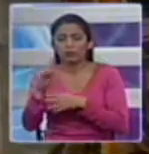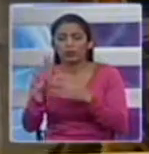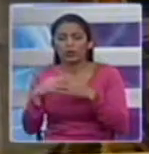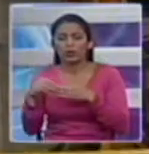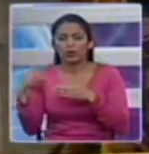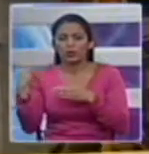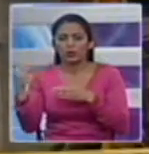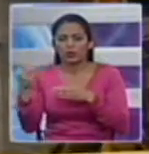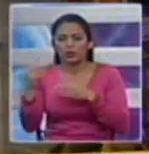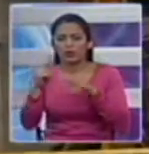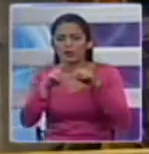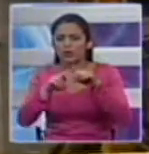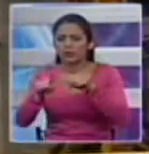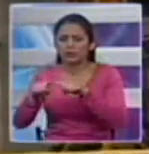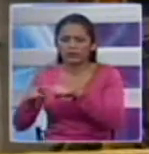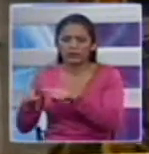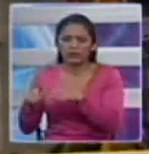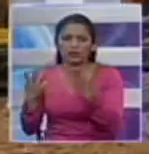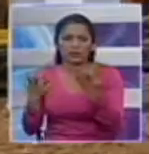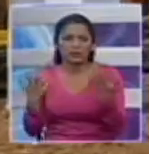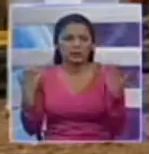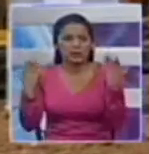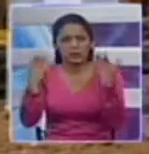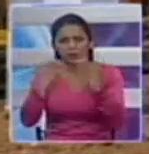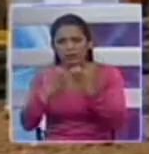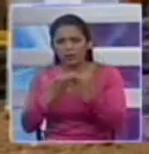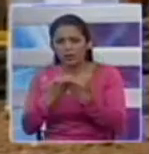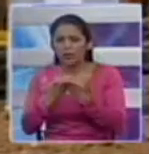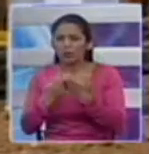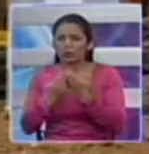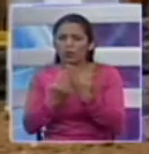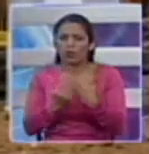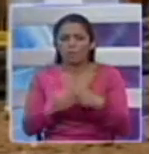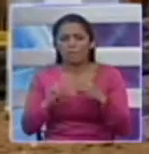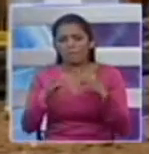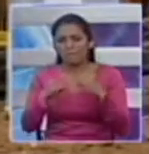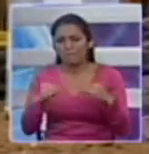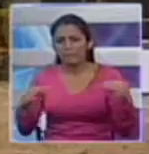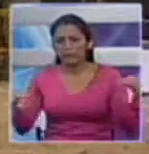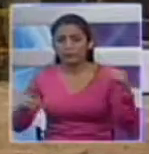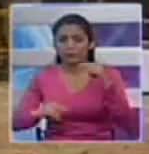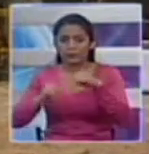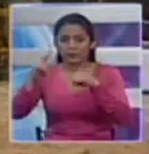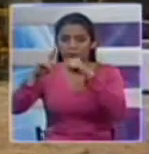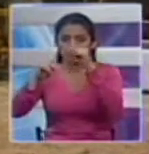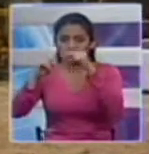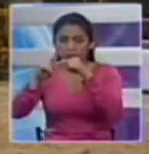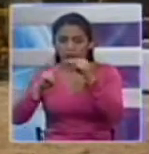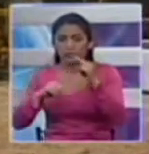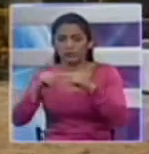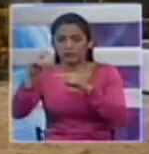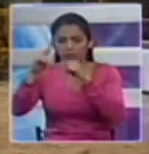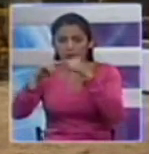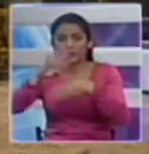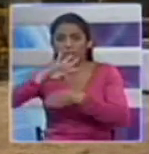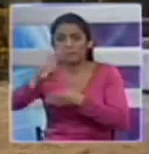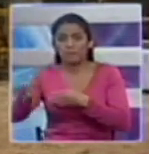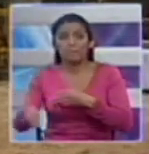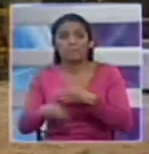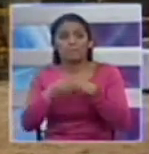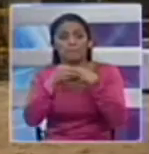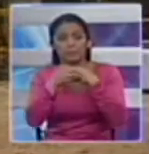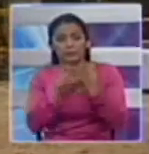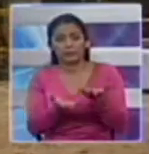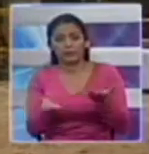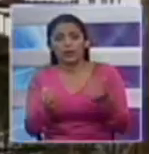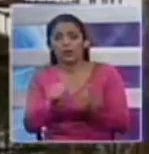más el equipamiento. Por supuesto que se va a sumar, insisto, a la ampliación del Hospital José Carrasco, que